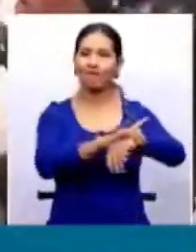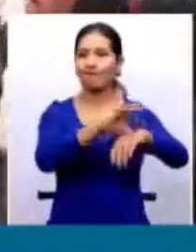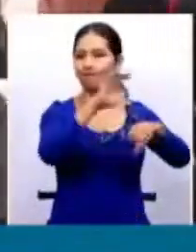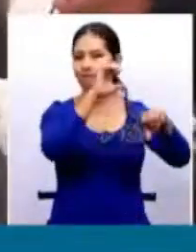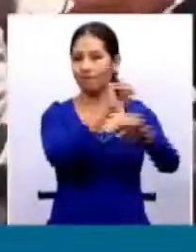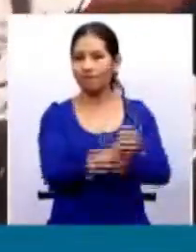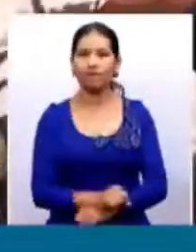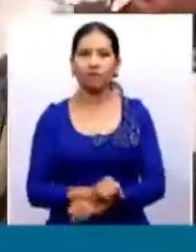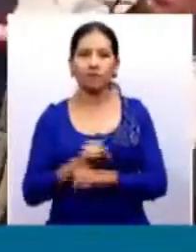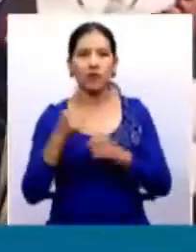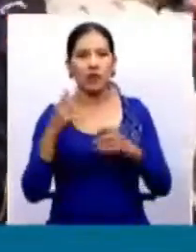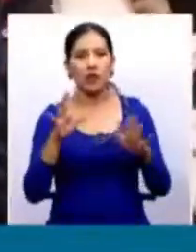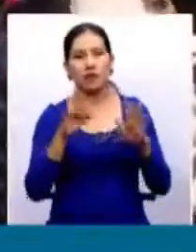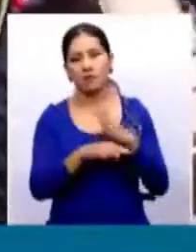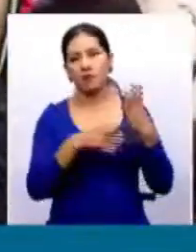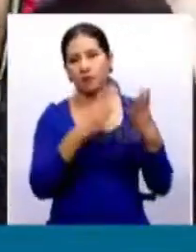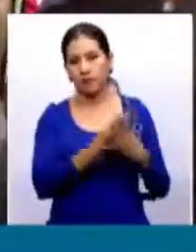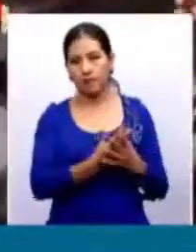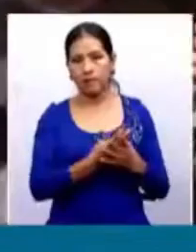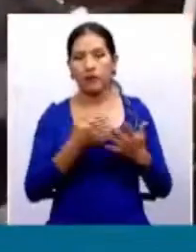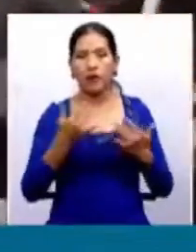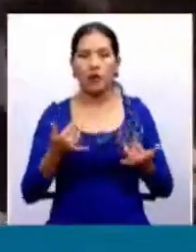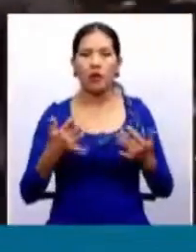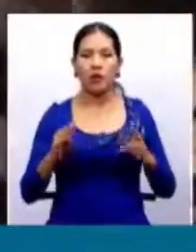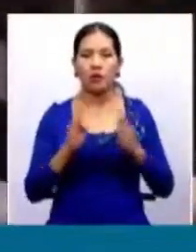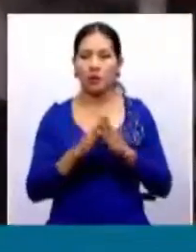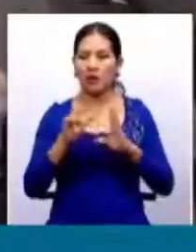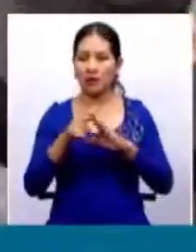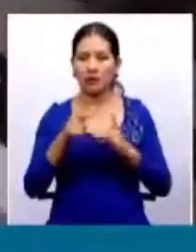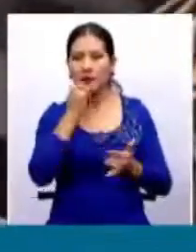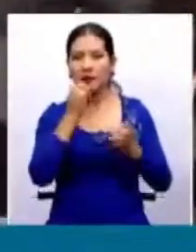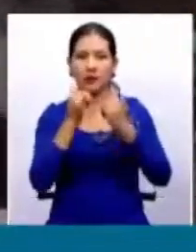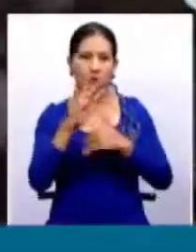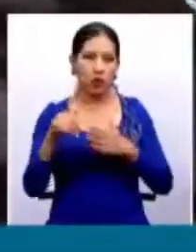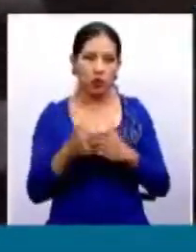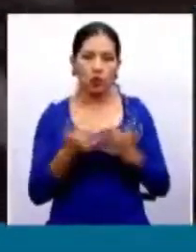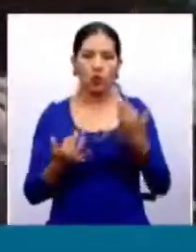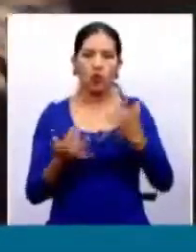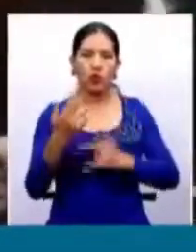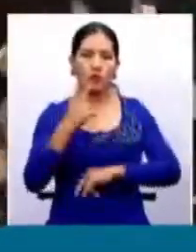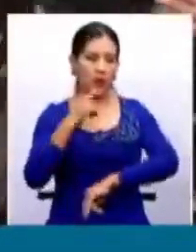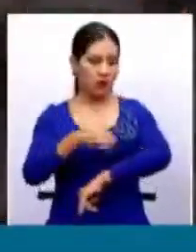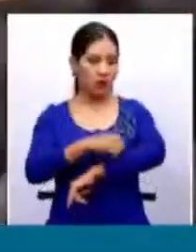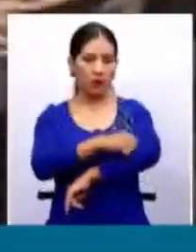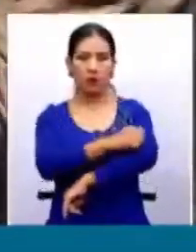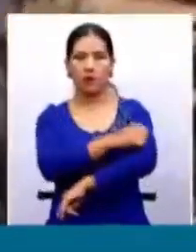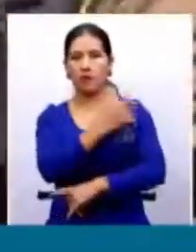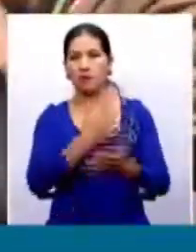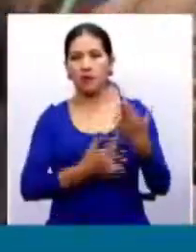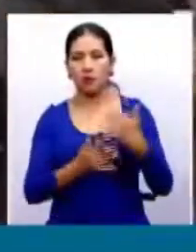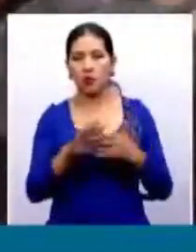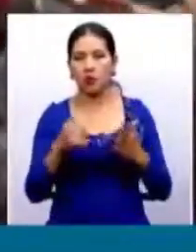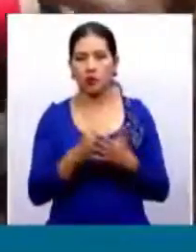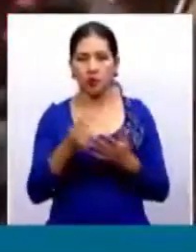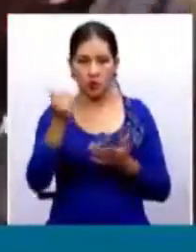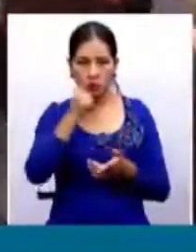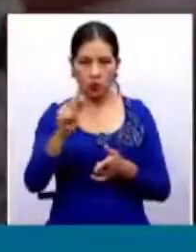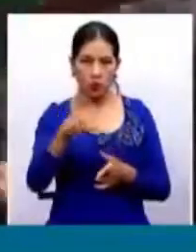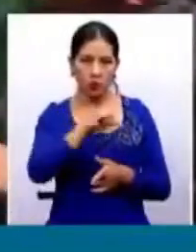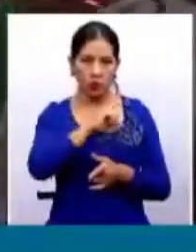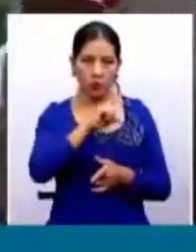y fue quemado y tienen quemaduras en el brazo Y seguramente por todo ello